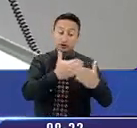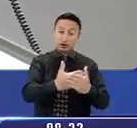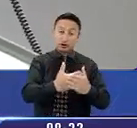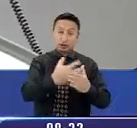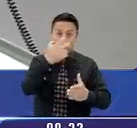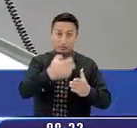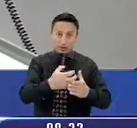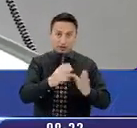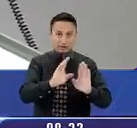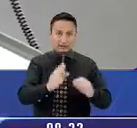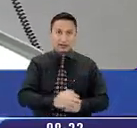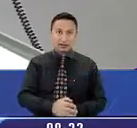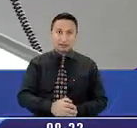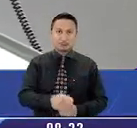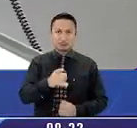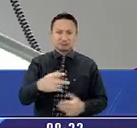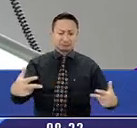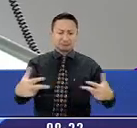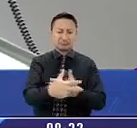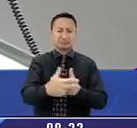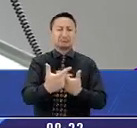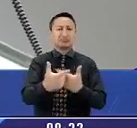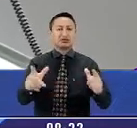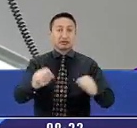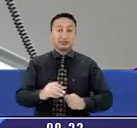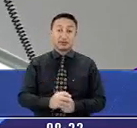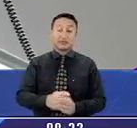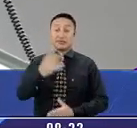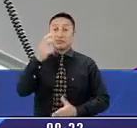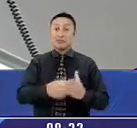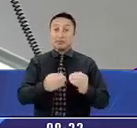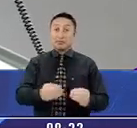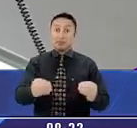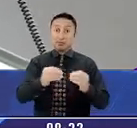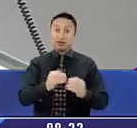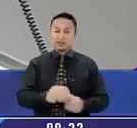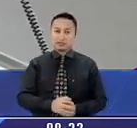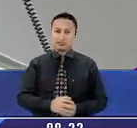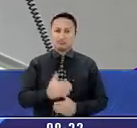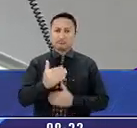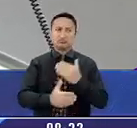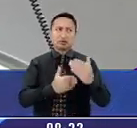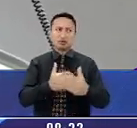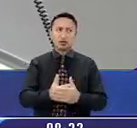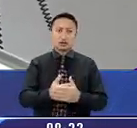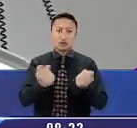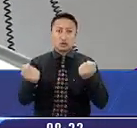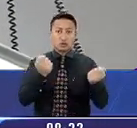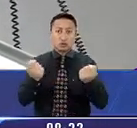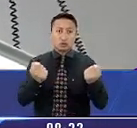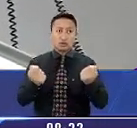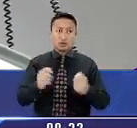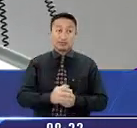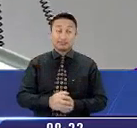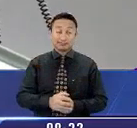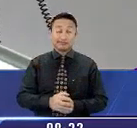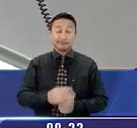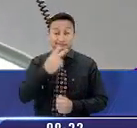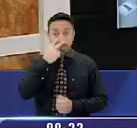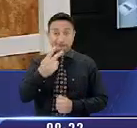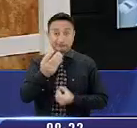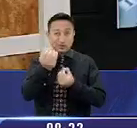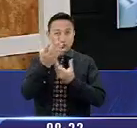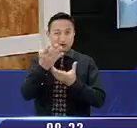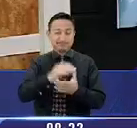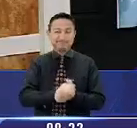pueda obtener su permiso de circulación. Y así también evitarse sanciones cuando se hacen estos procesos de controles, sobre todo en las vías. Es la información, Robert, que